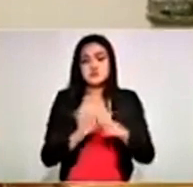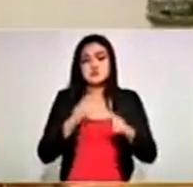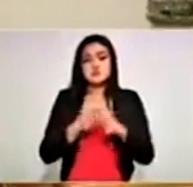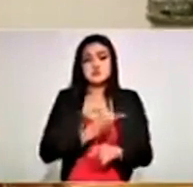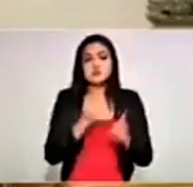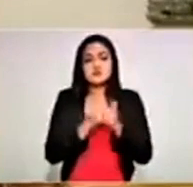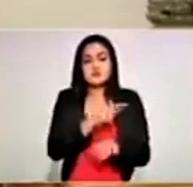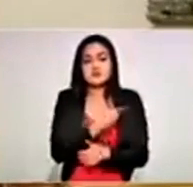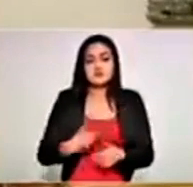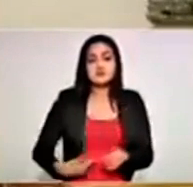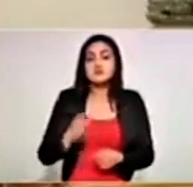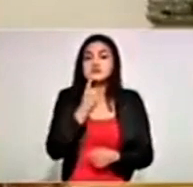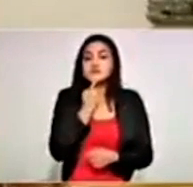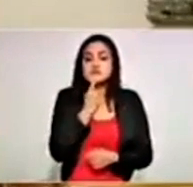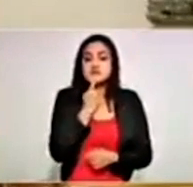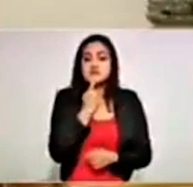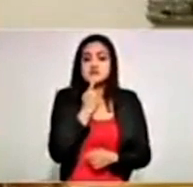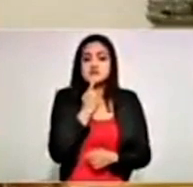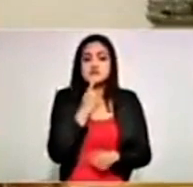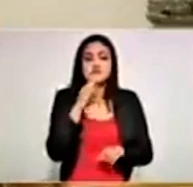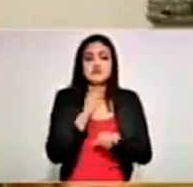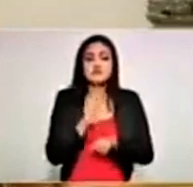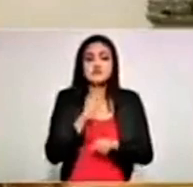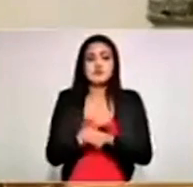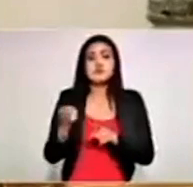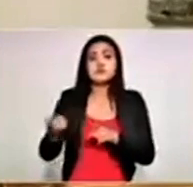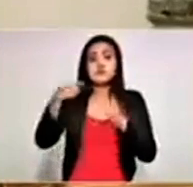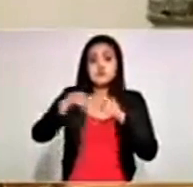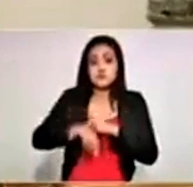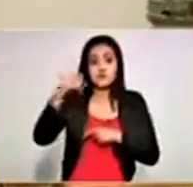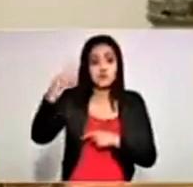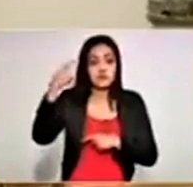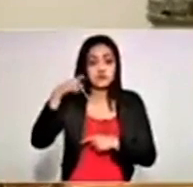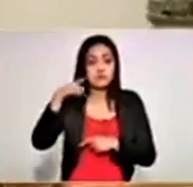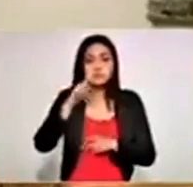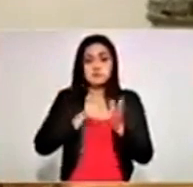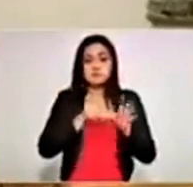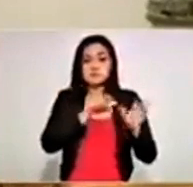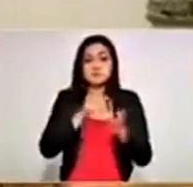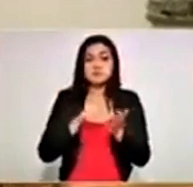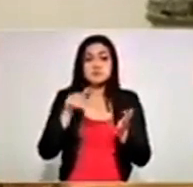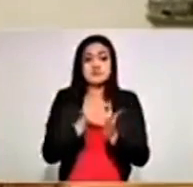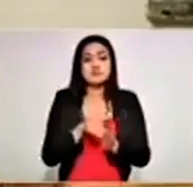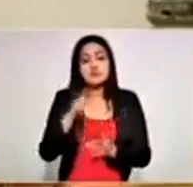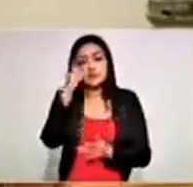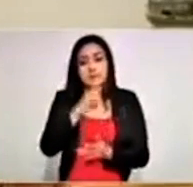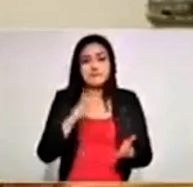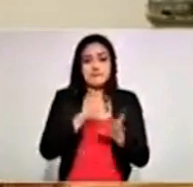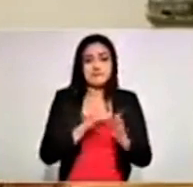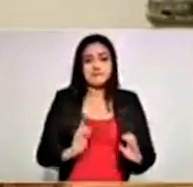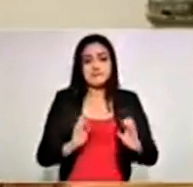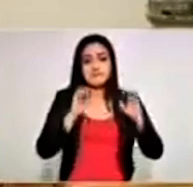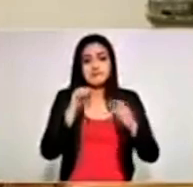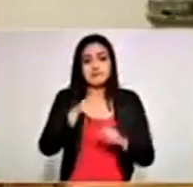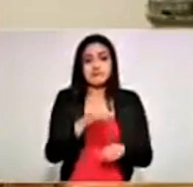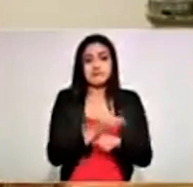tuvieron con el presidente López Obrador, se vienen a invertir a Puebla 1.700 millones de pesos en centros